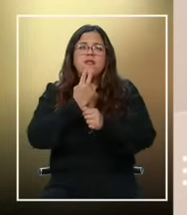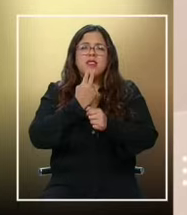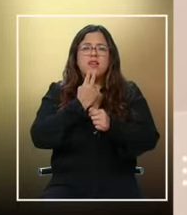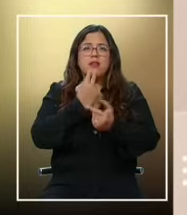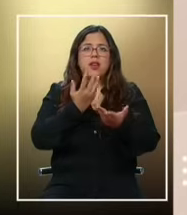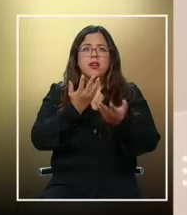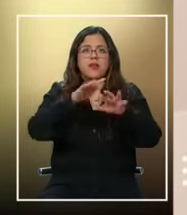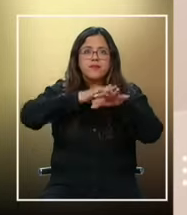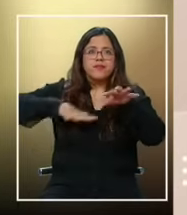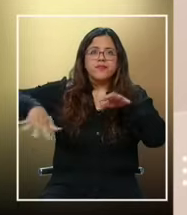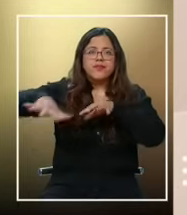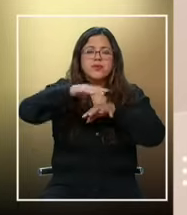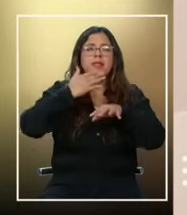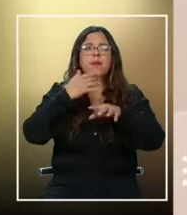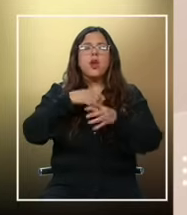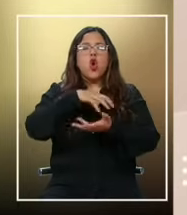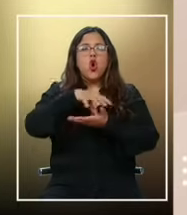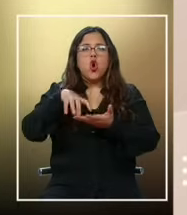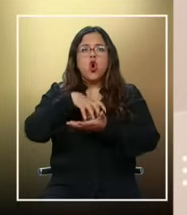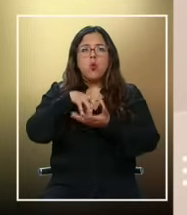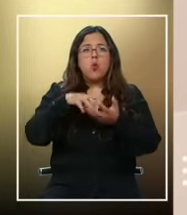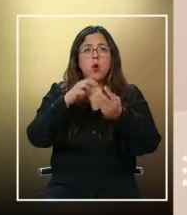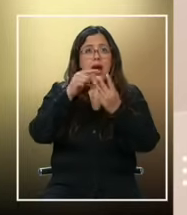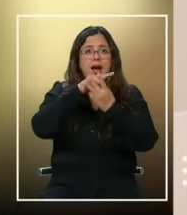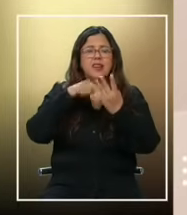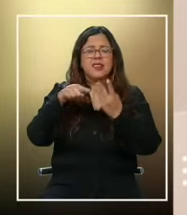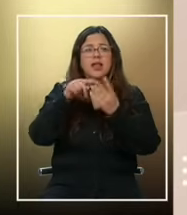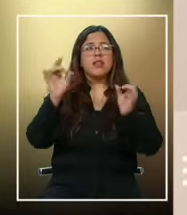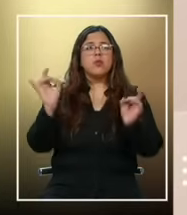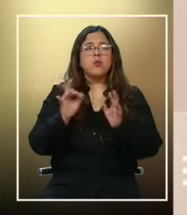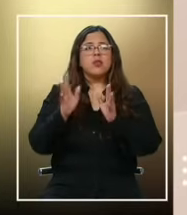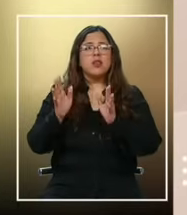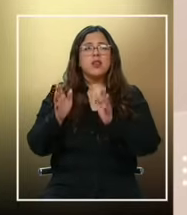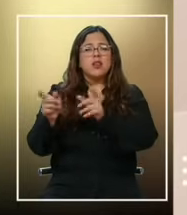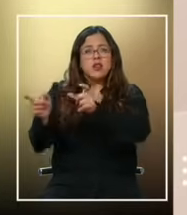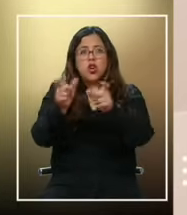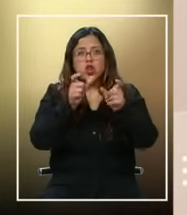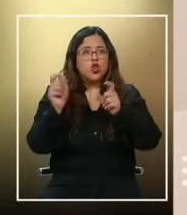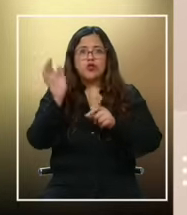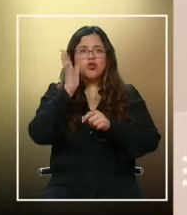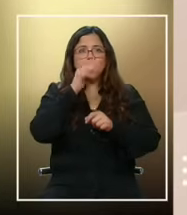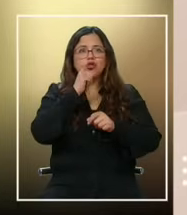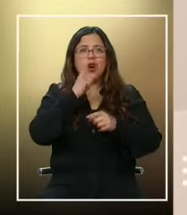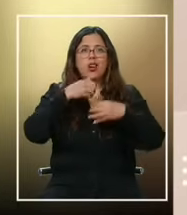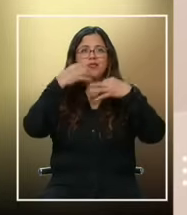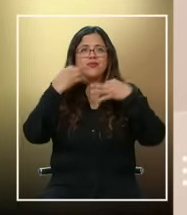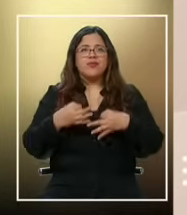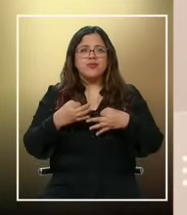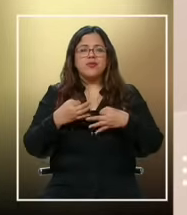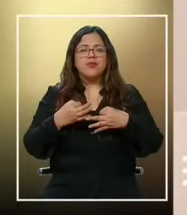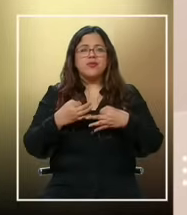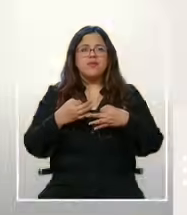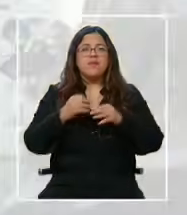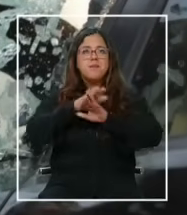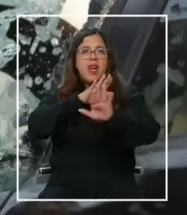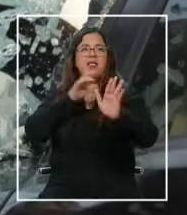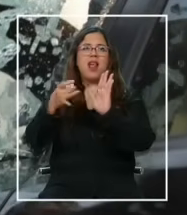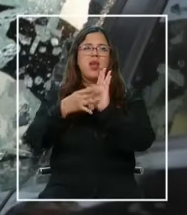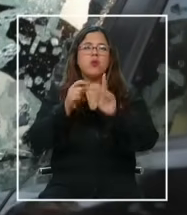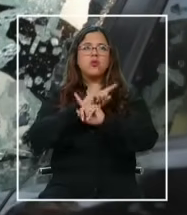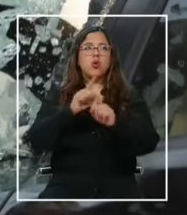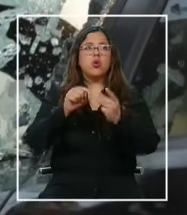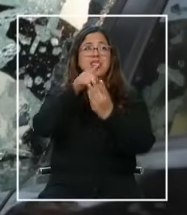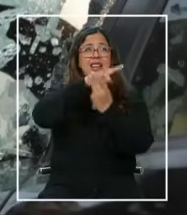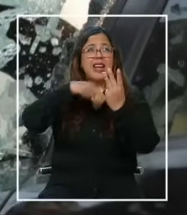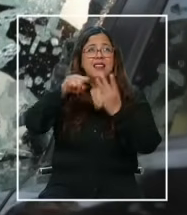y son comunas que probablemente el control no sea lo suficientemente disuasivo para los delincuentes de